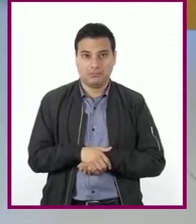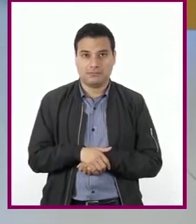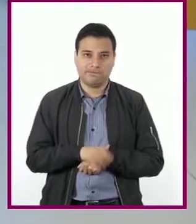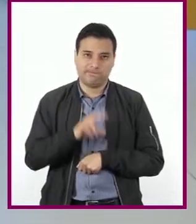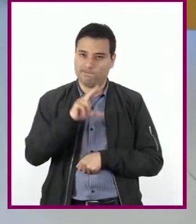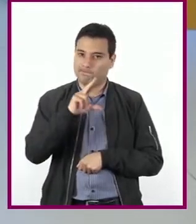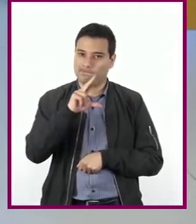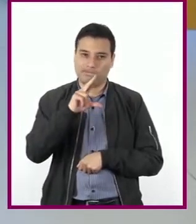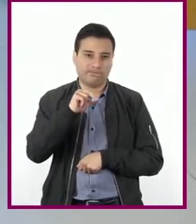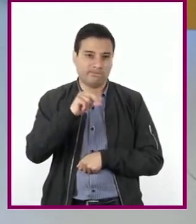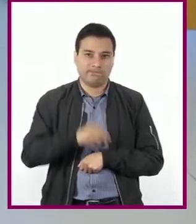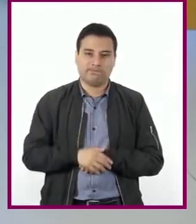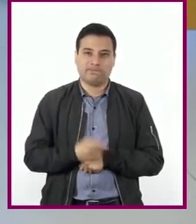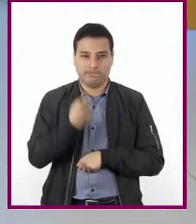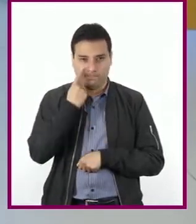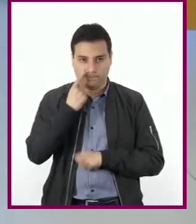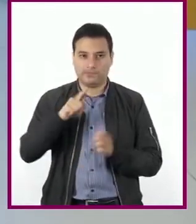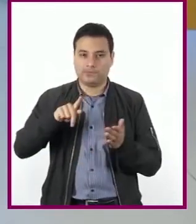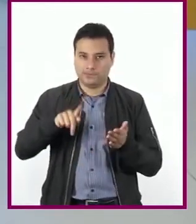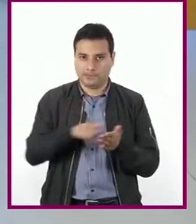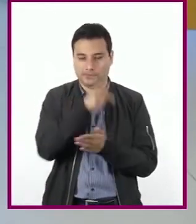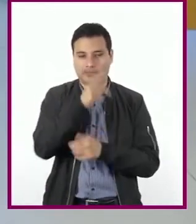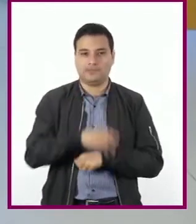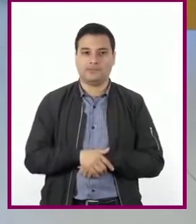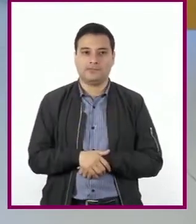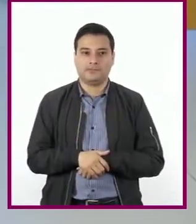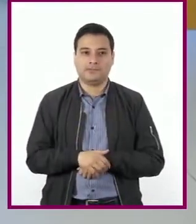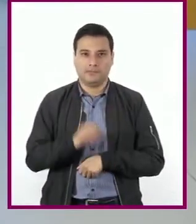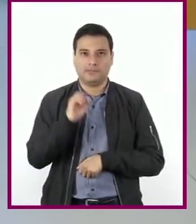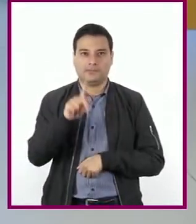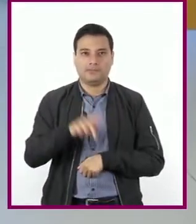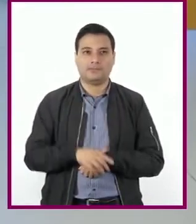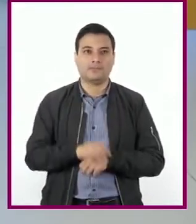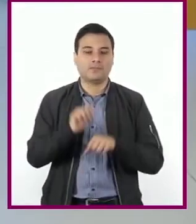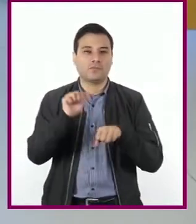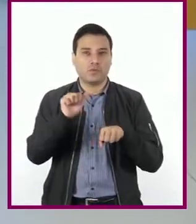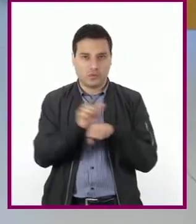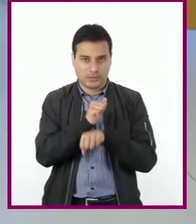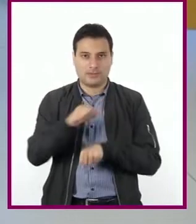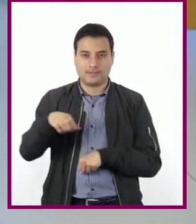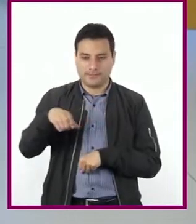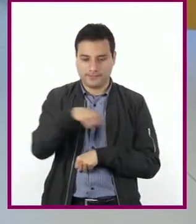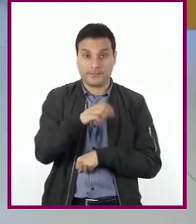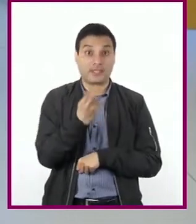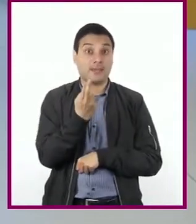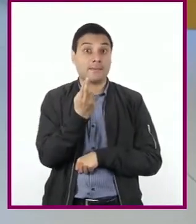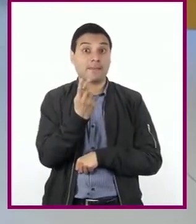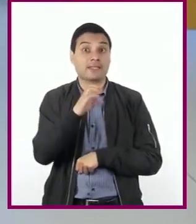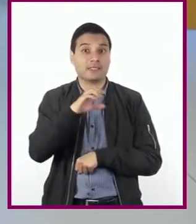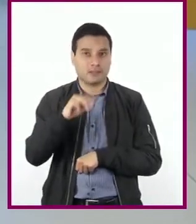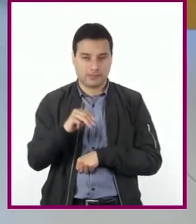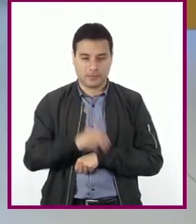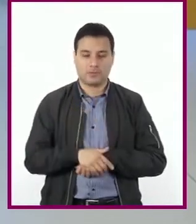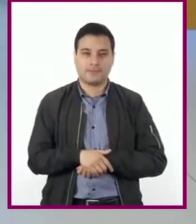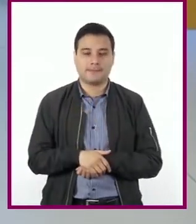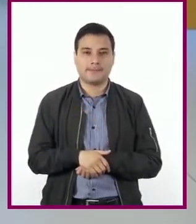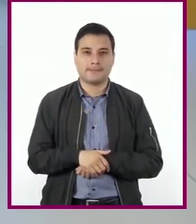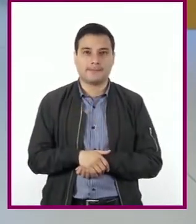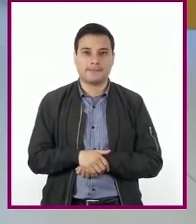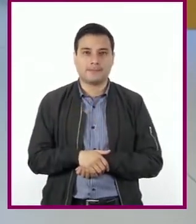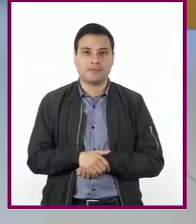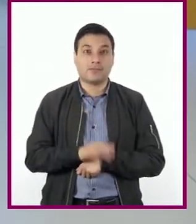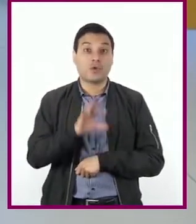no. Ahora lo vas a repetir. Ok. Toma el carrito y muévelo 25 centímetros a